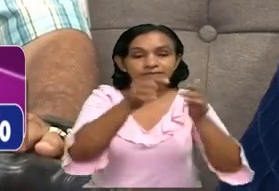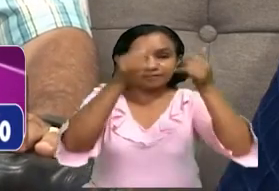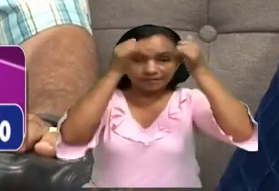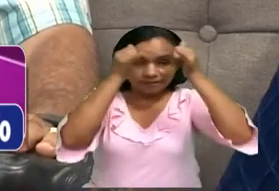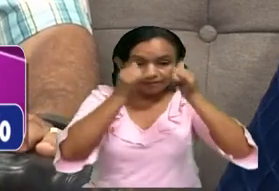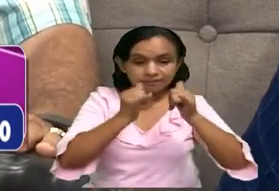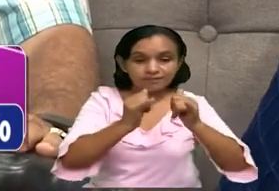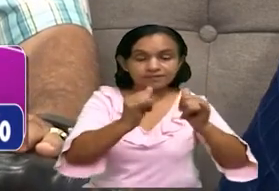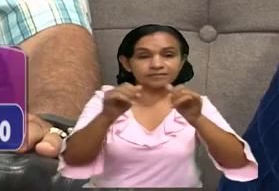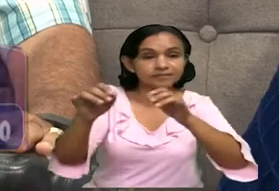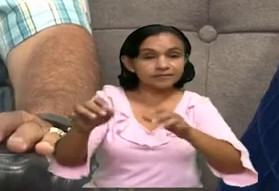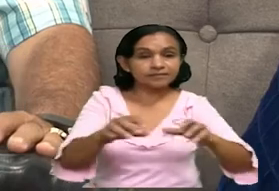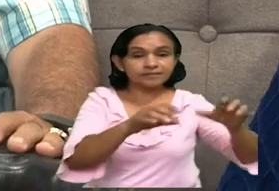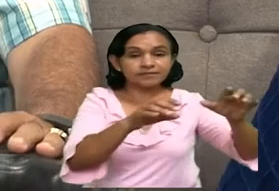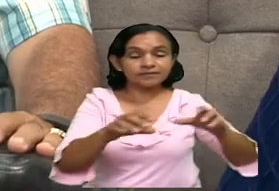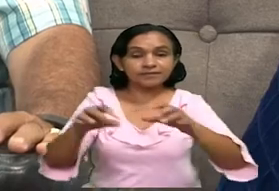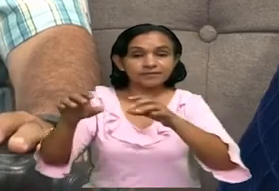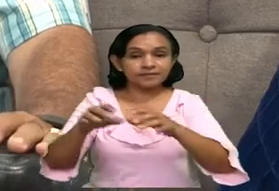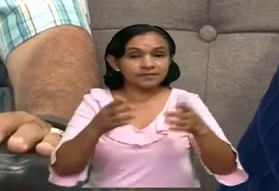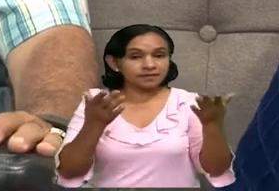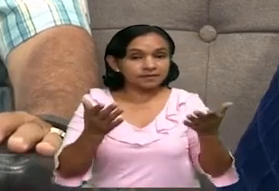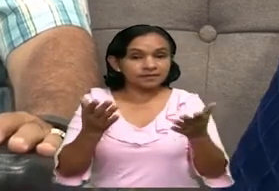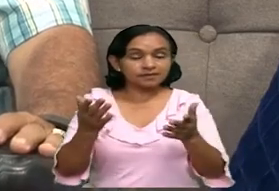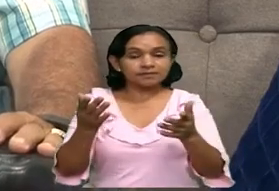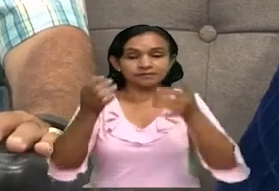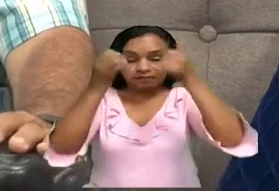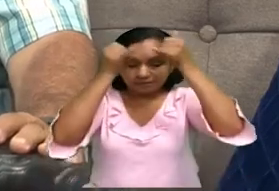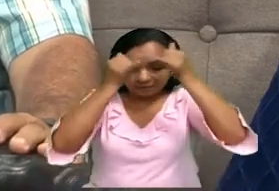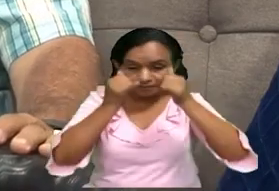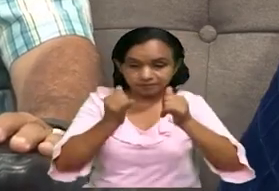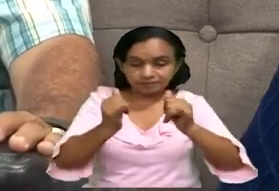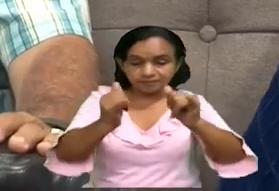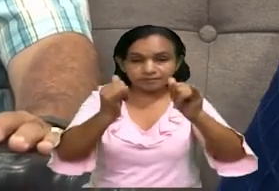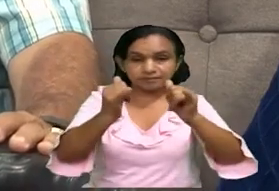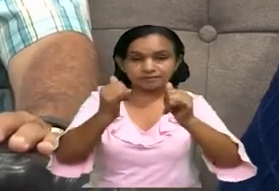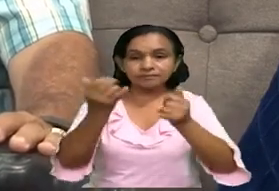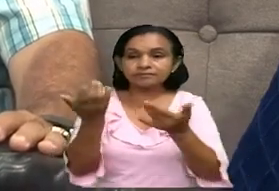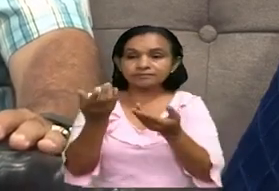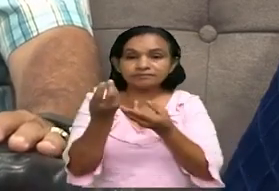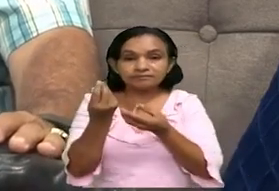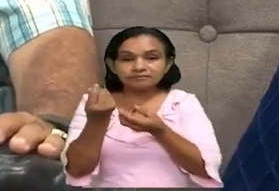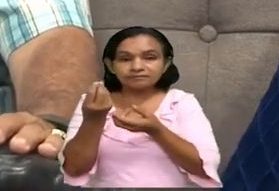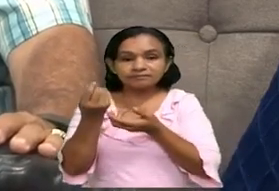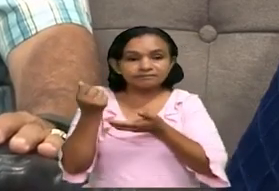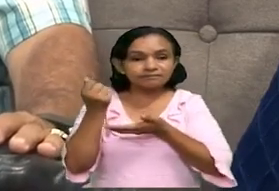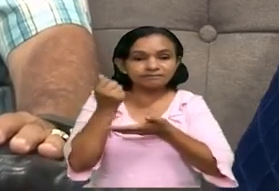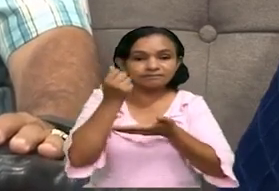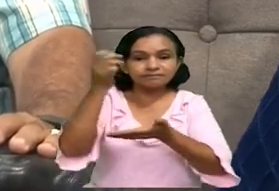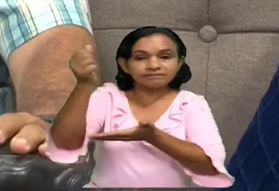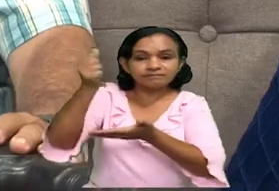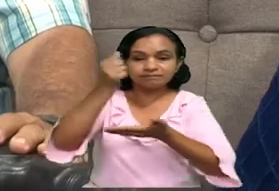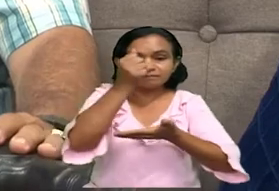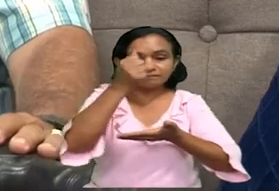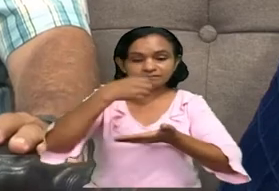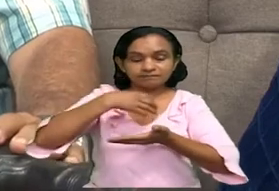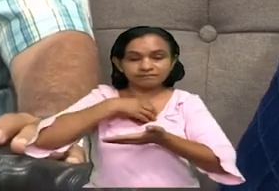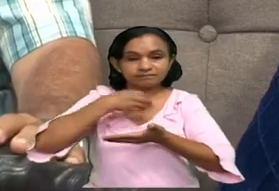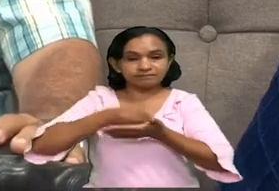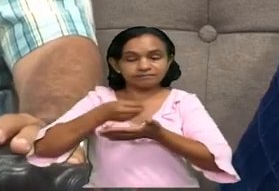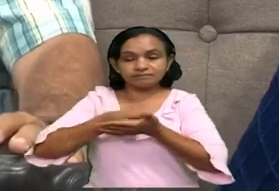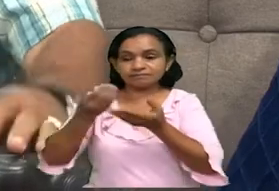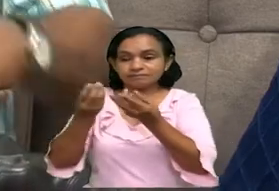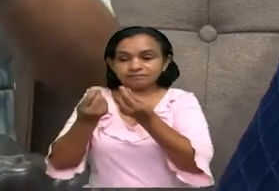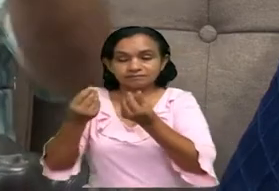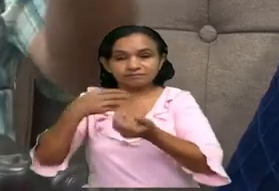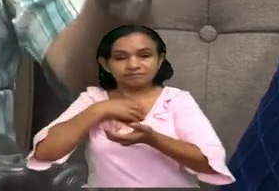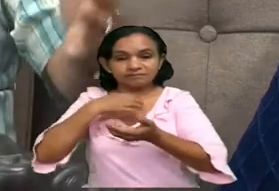actividad. Cuando un ganadero tiene utilidades, las invierte en la ganadería. Lo menos que hace es comprar un pedazo de tierra